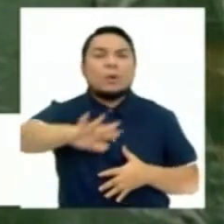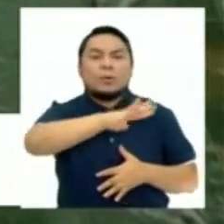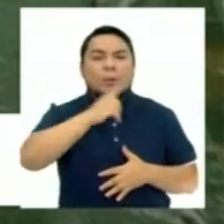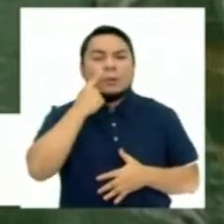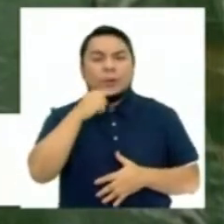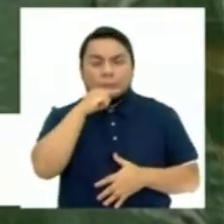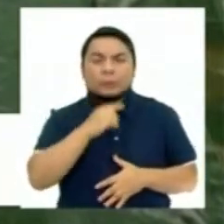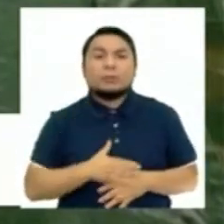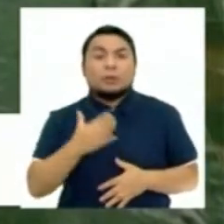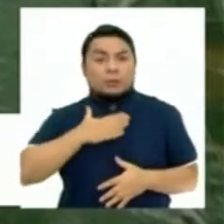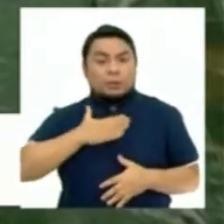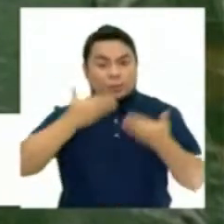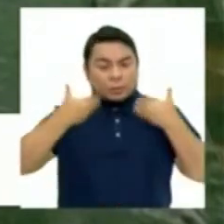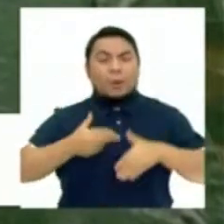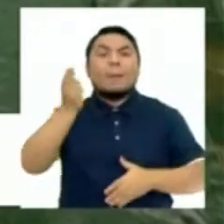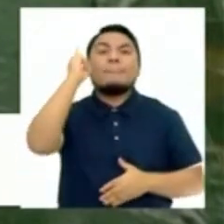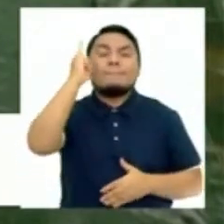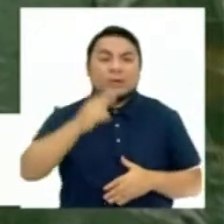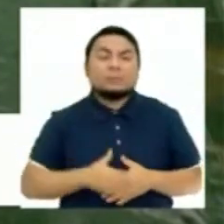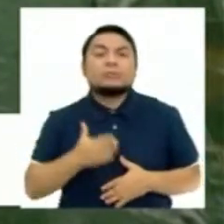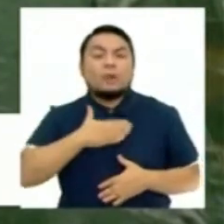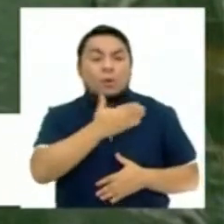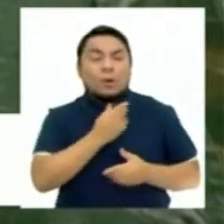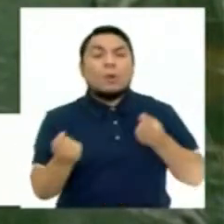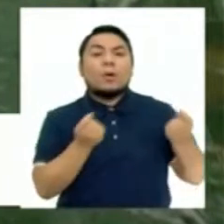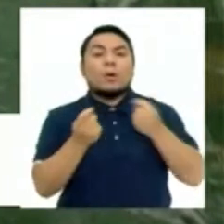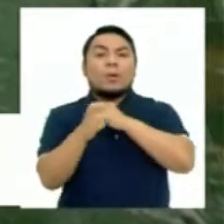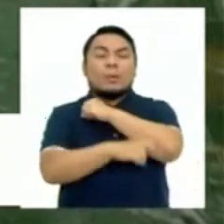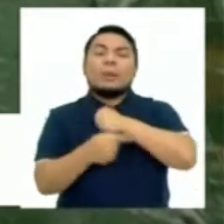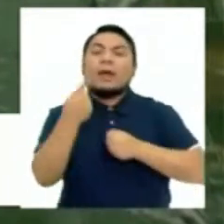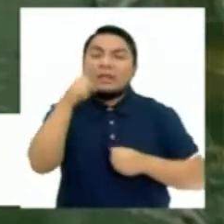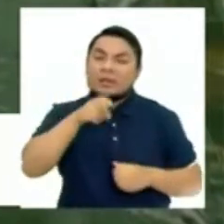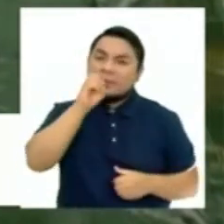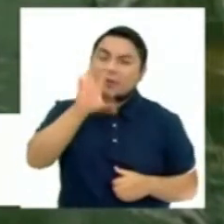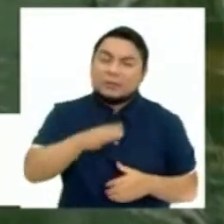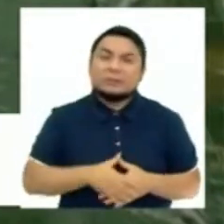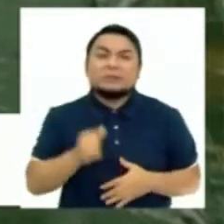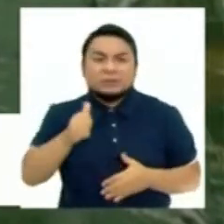todas. Como maestro, como gobierno, debo decirles,